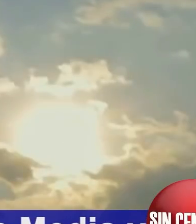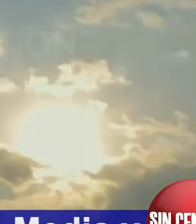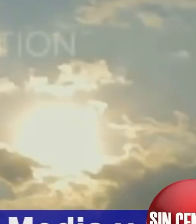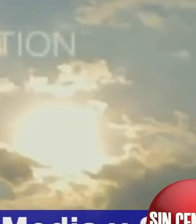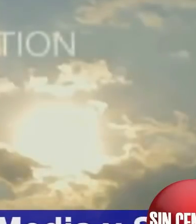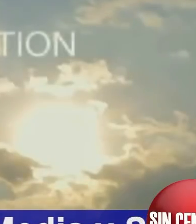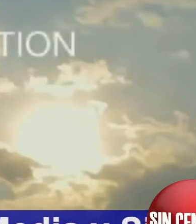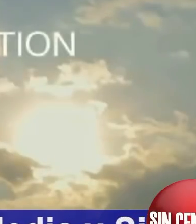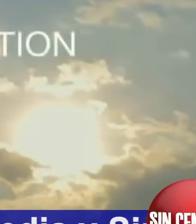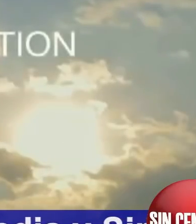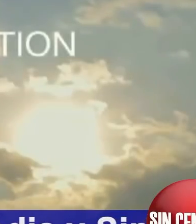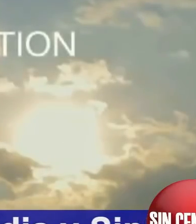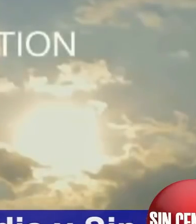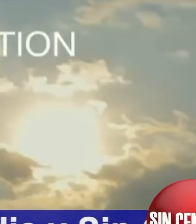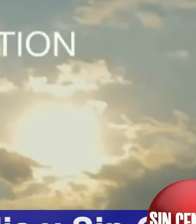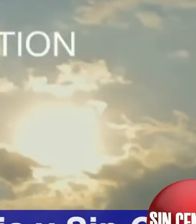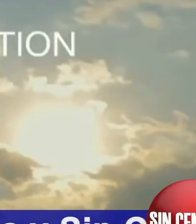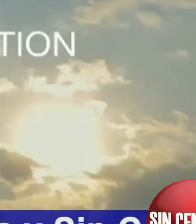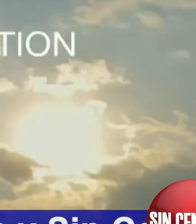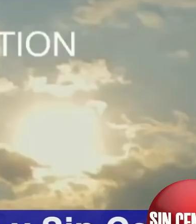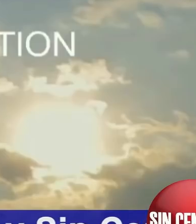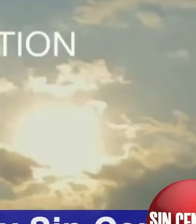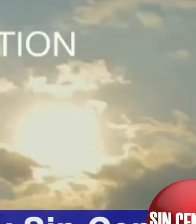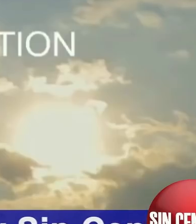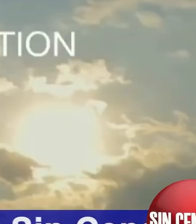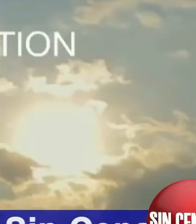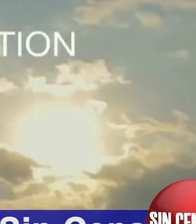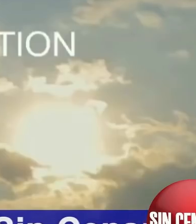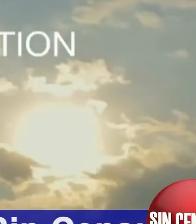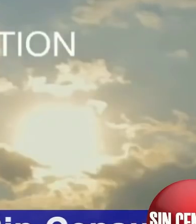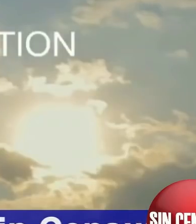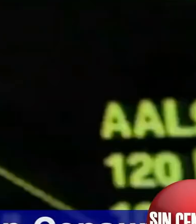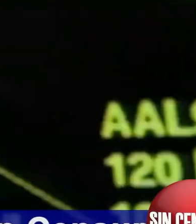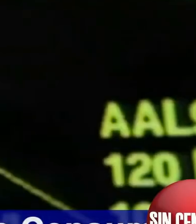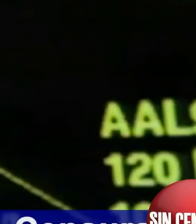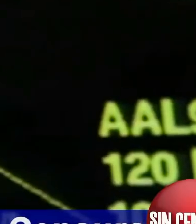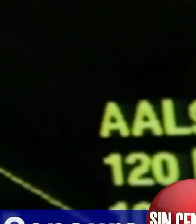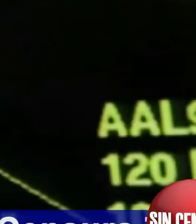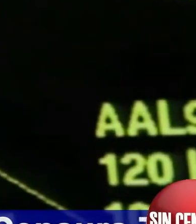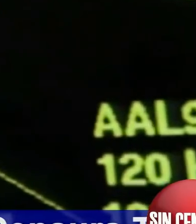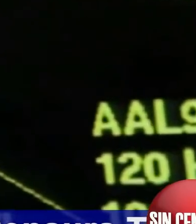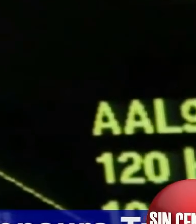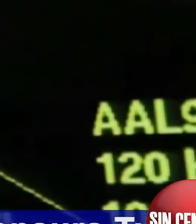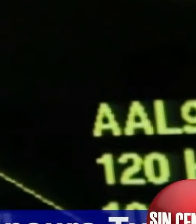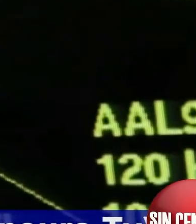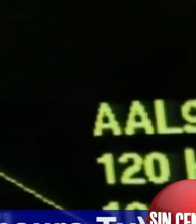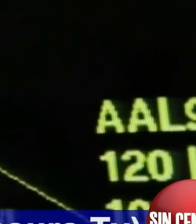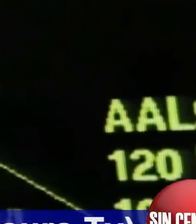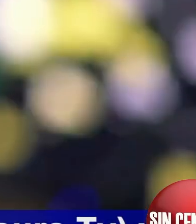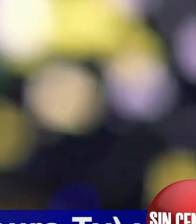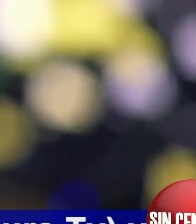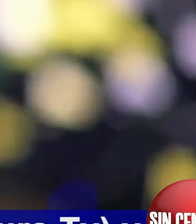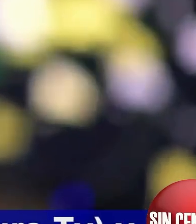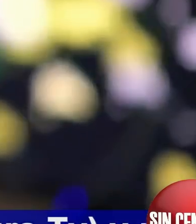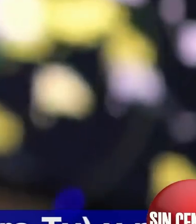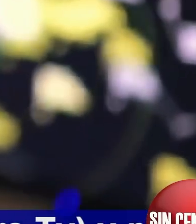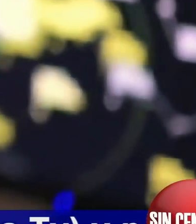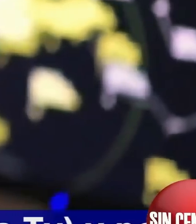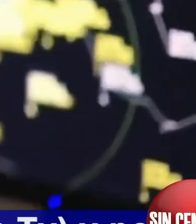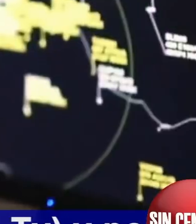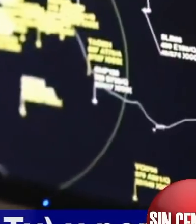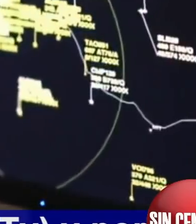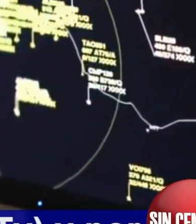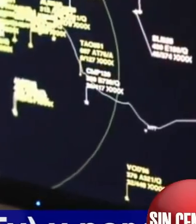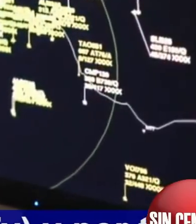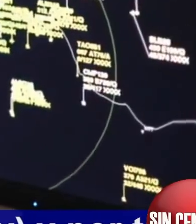PBN, la navegación basada en las características de la aeronave. Esto es la integración de los sistemas tecnológicos